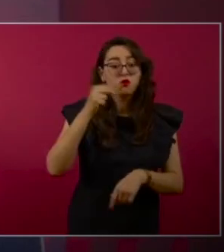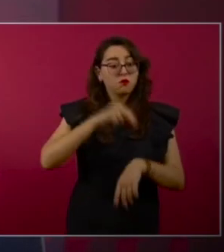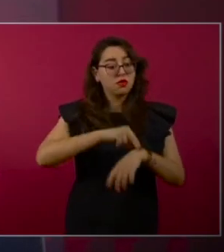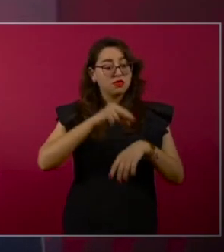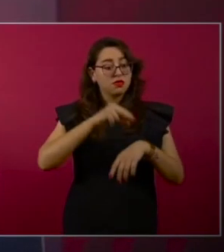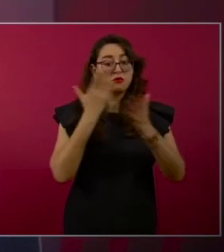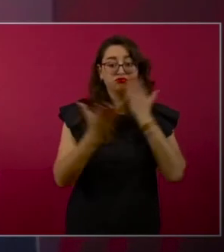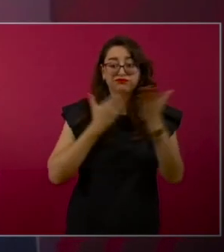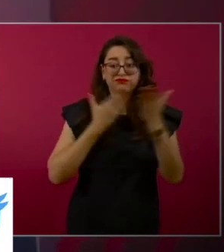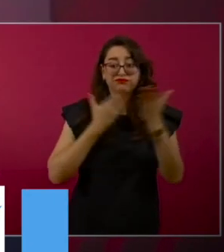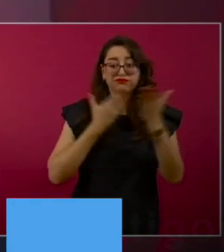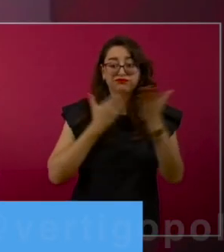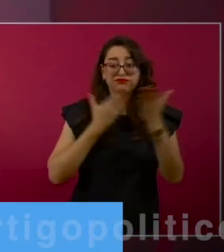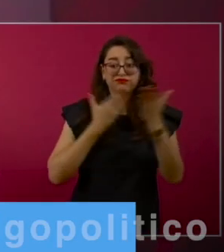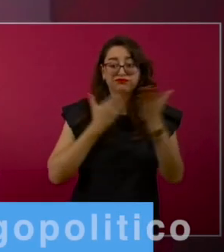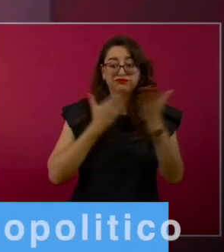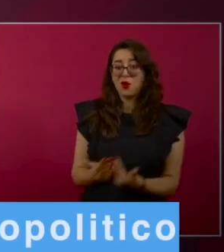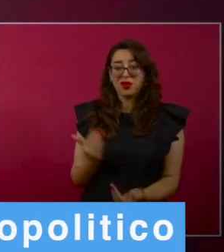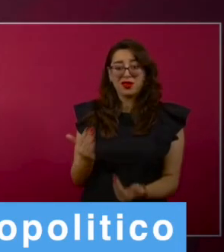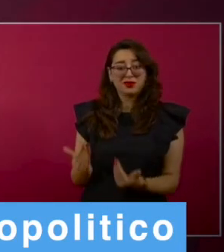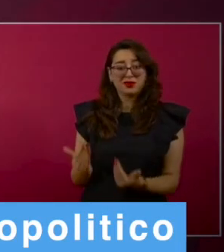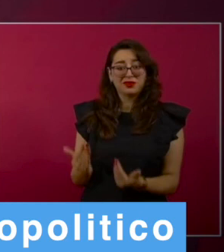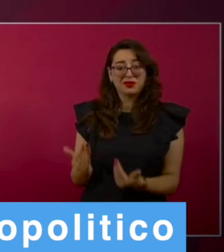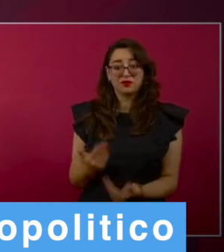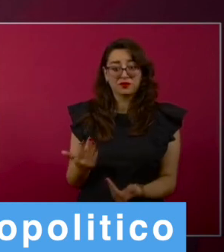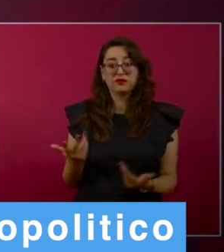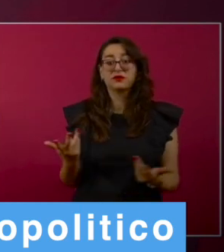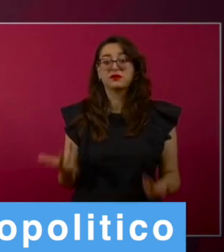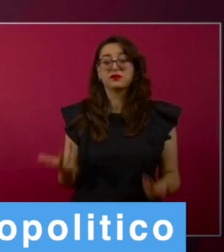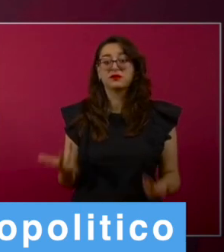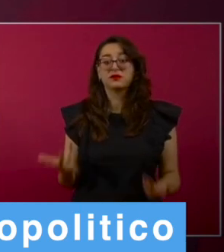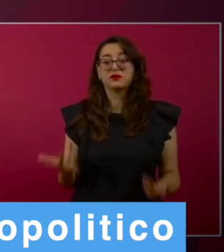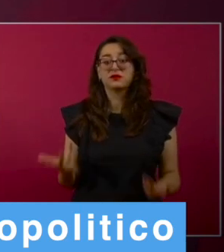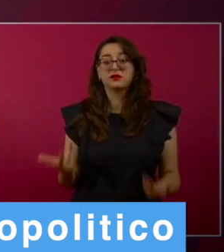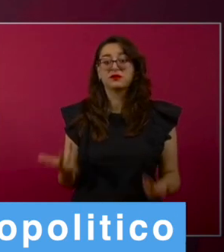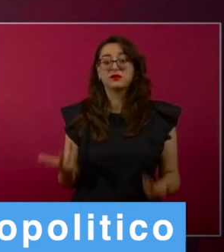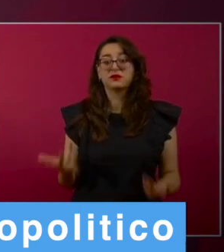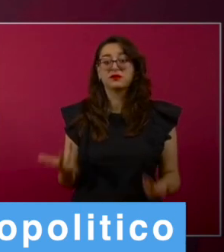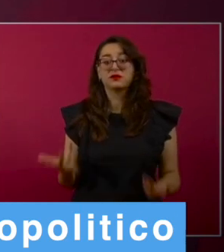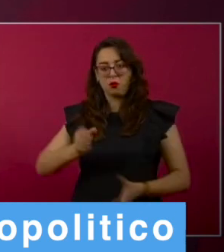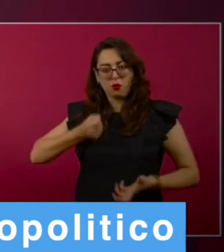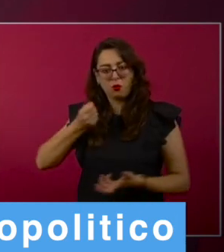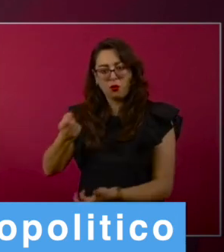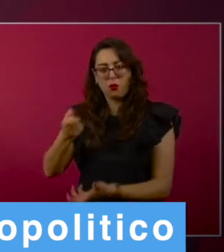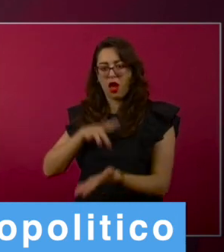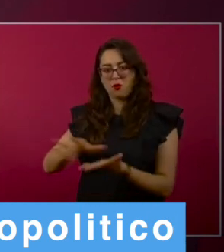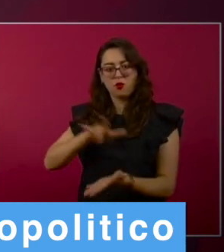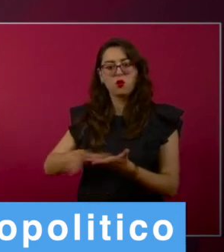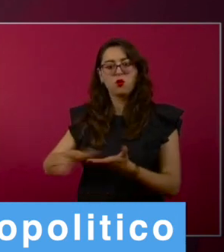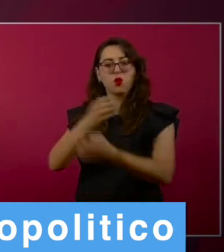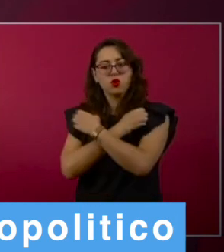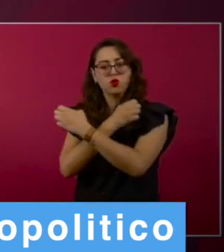El presidente López Obrador asegura que no revertirá concesiones de 20.000 kilómetros de vías de tren en el norte del país que